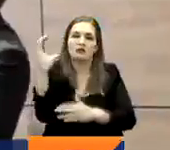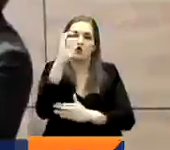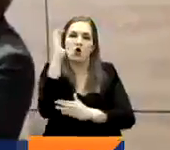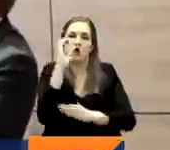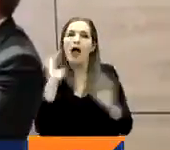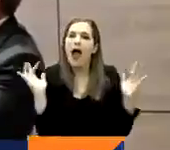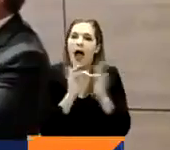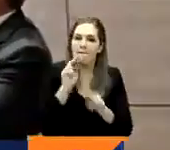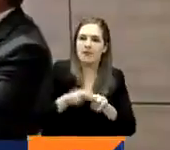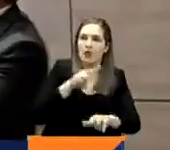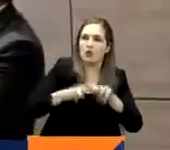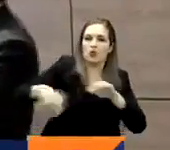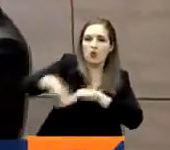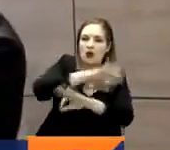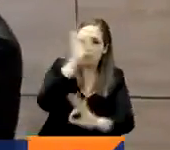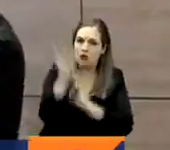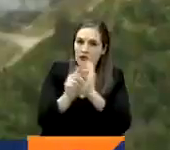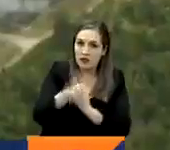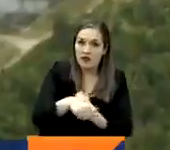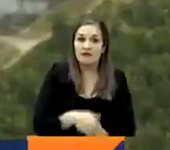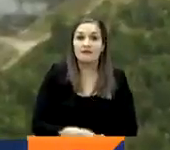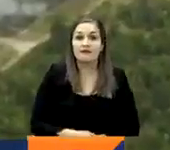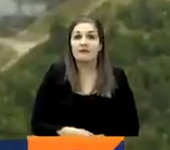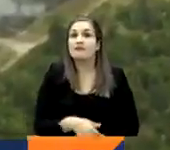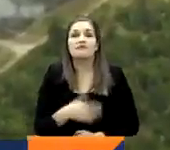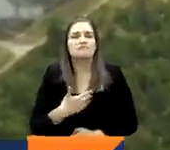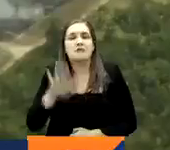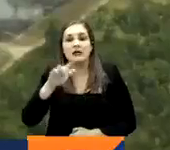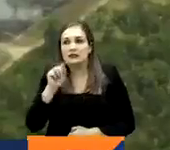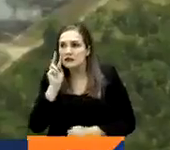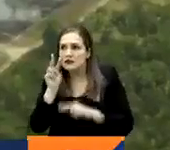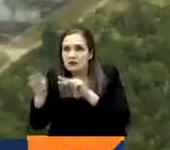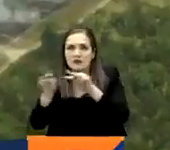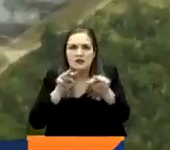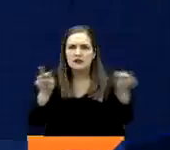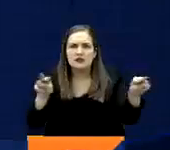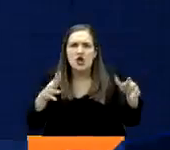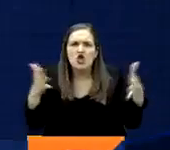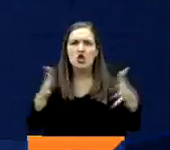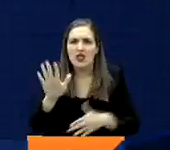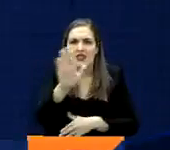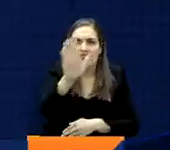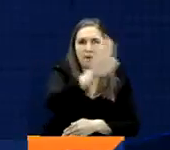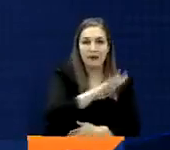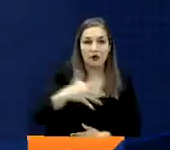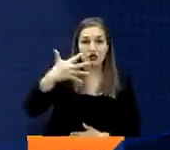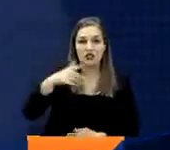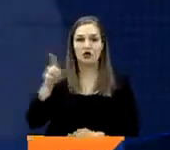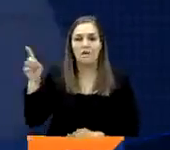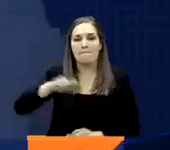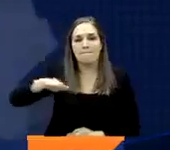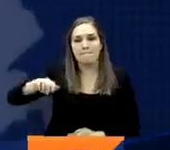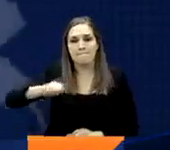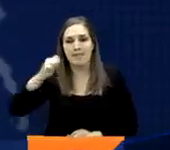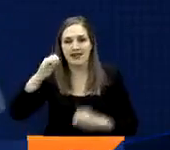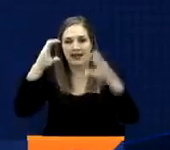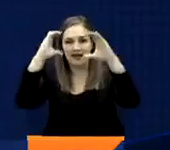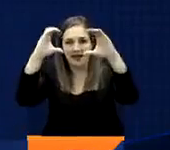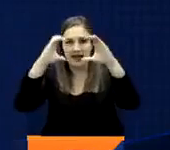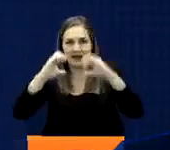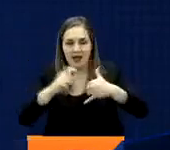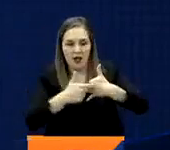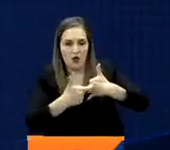colombianos según este informe el 70% de la deforestación colombiana se concentra en cinco departamentos meta caquetá guaviare